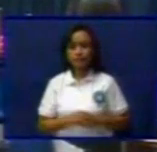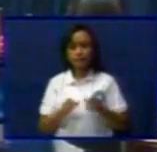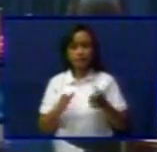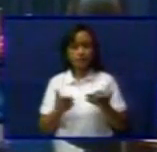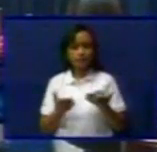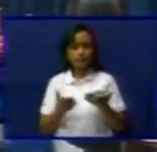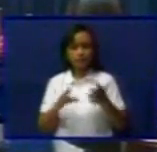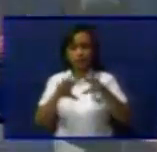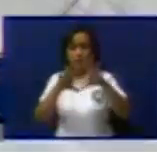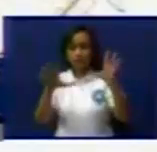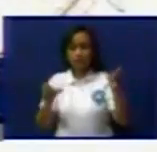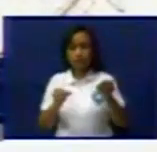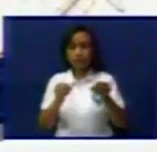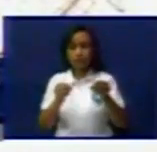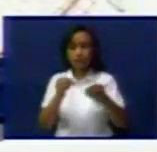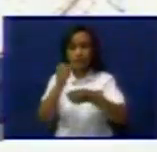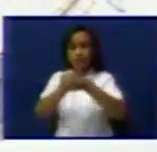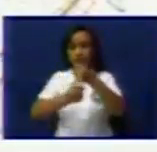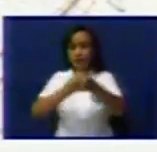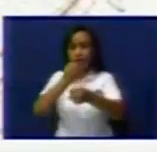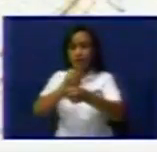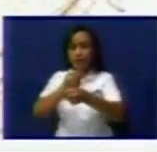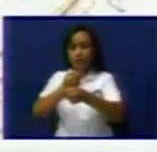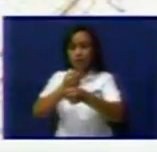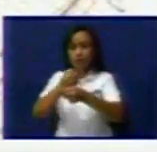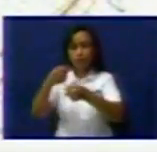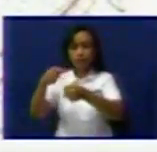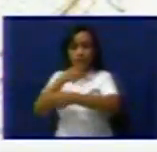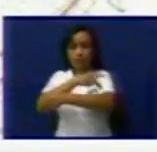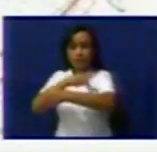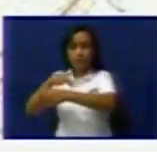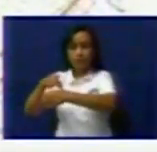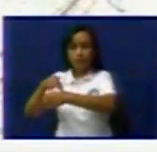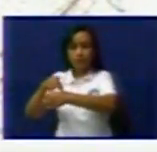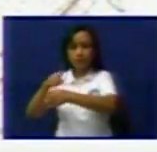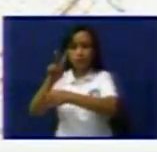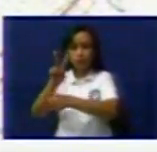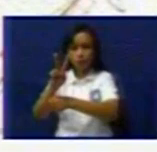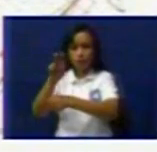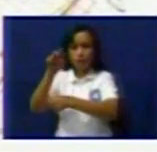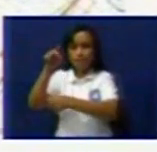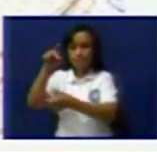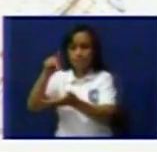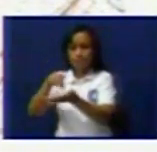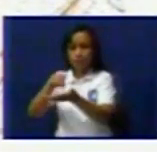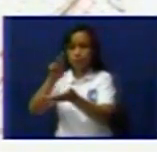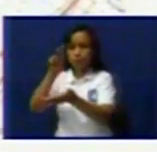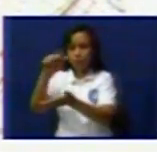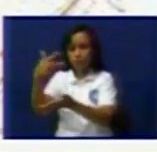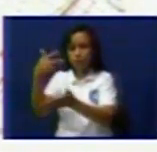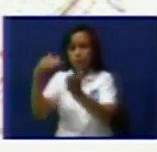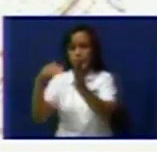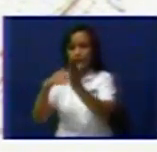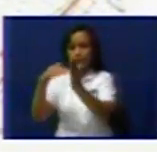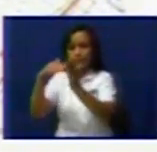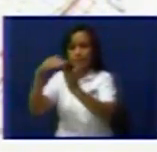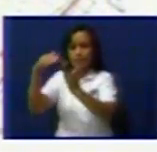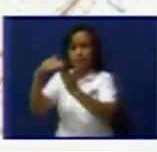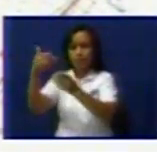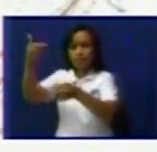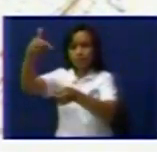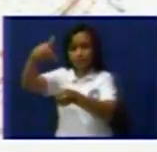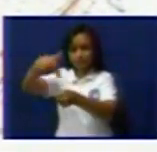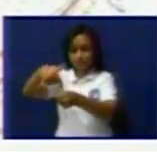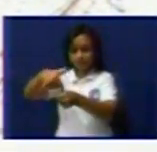La capacidad anual del puerto Prito llegará a ser 2.8 millones de toneladas de